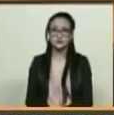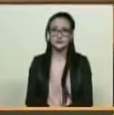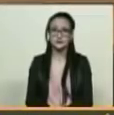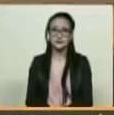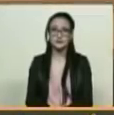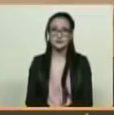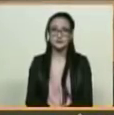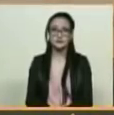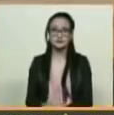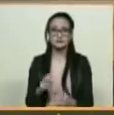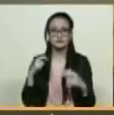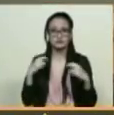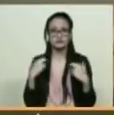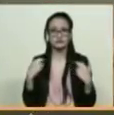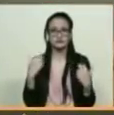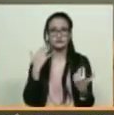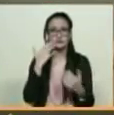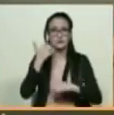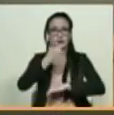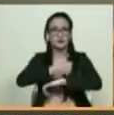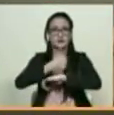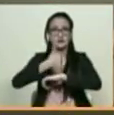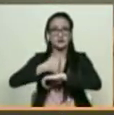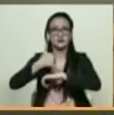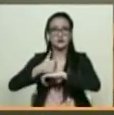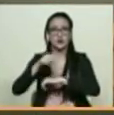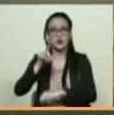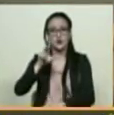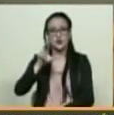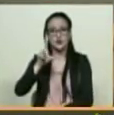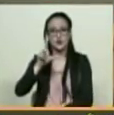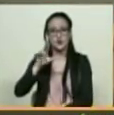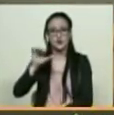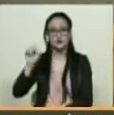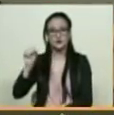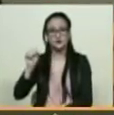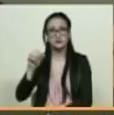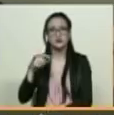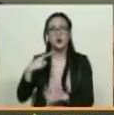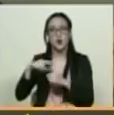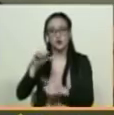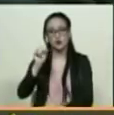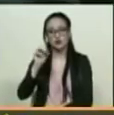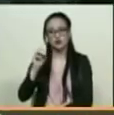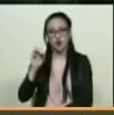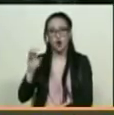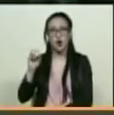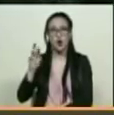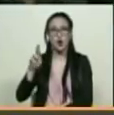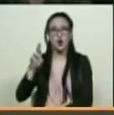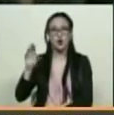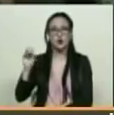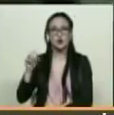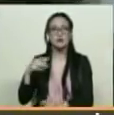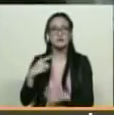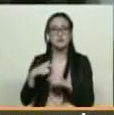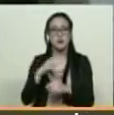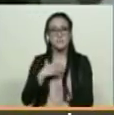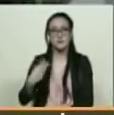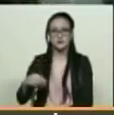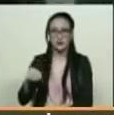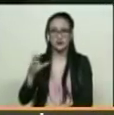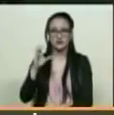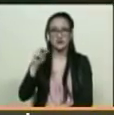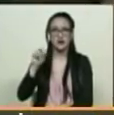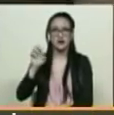hacen acto de presencia los rectores Luis Emilio Rondón, Socorro Hernández, la presidenta del Consejo Nacional Electoral,